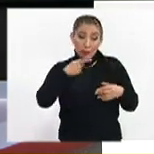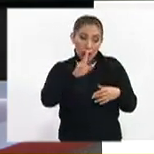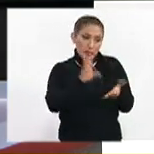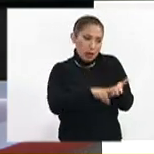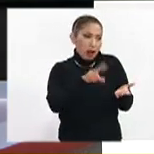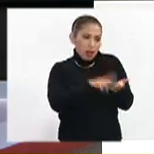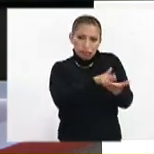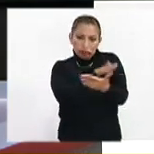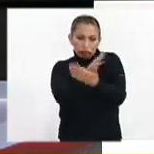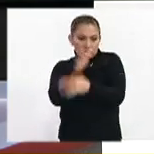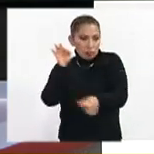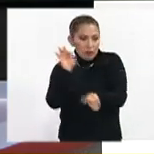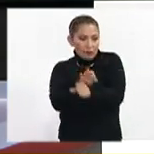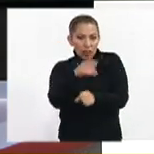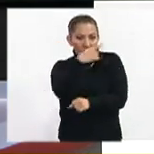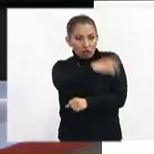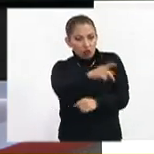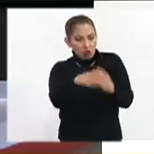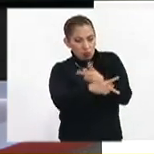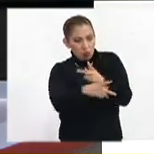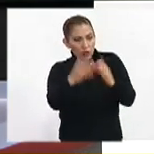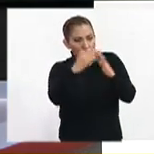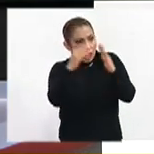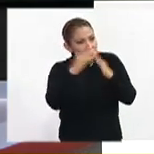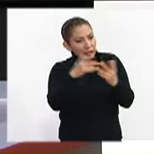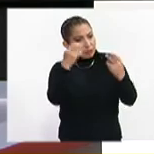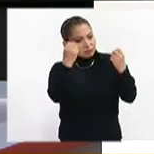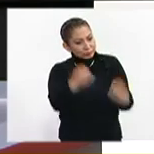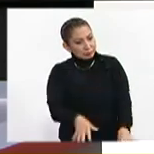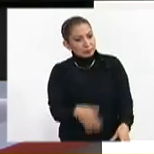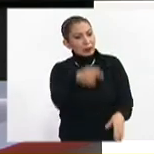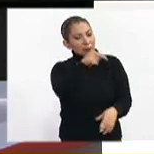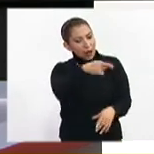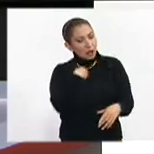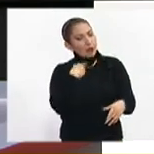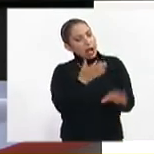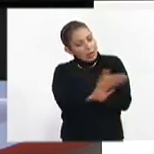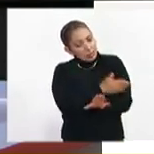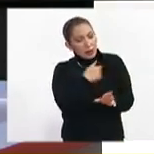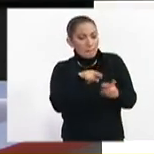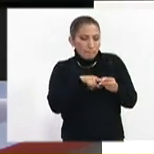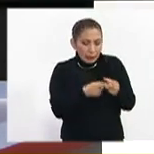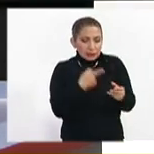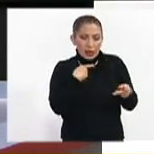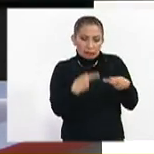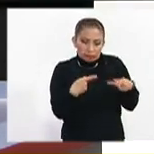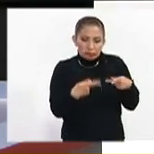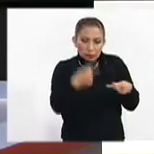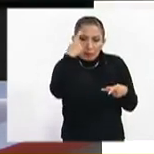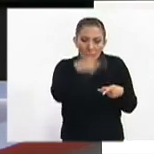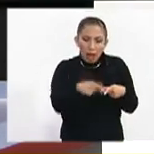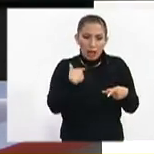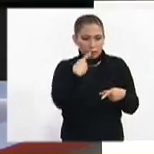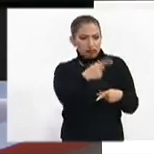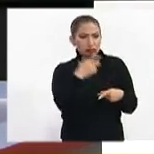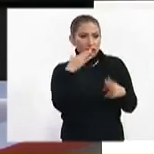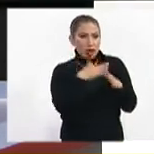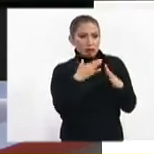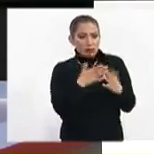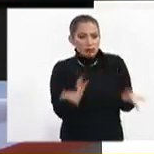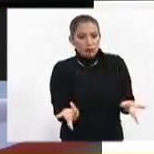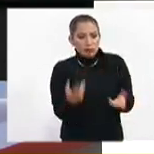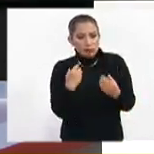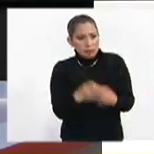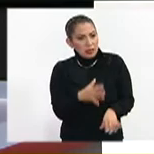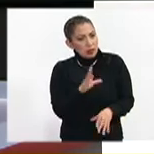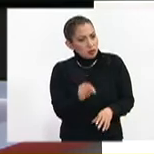la pena iniciar lo más pronto posible a organizar lo que representa pues su patrimonio, probablemente